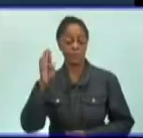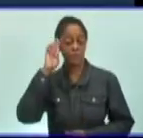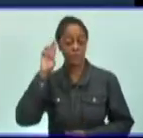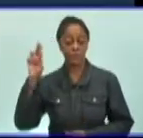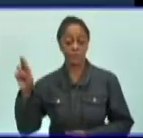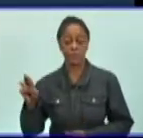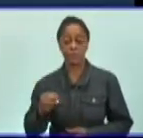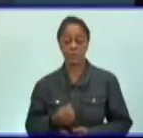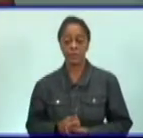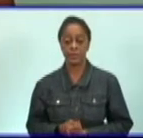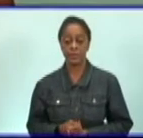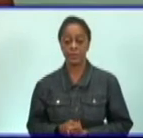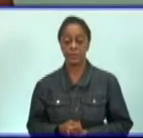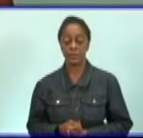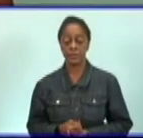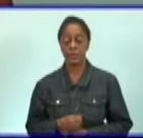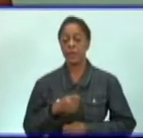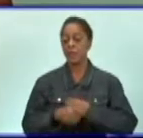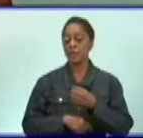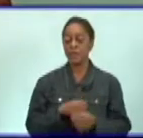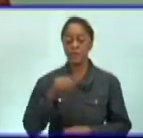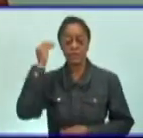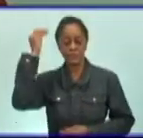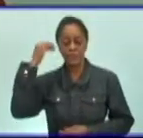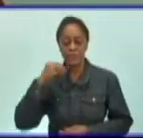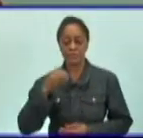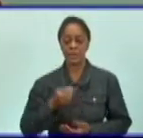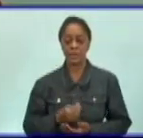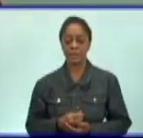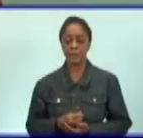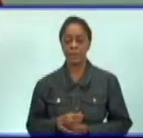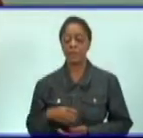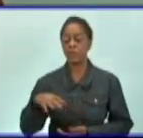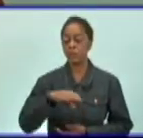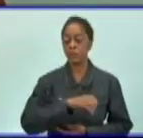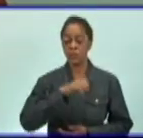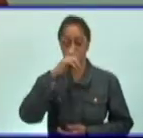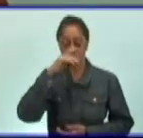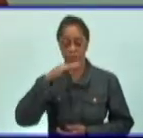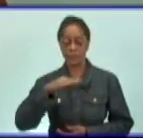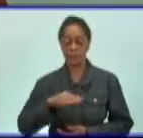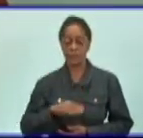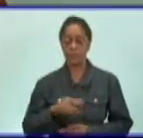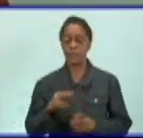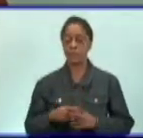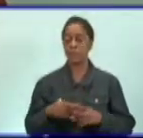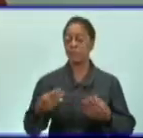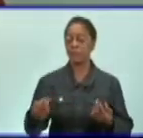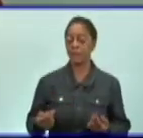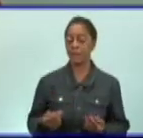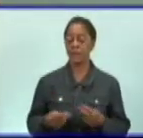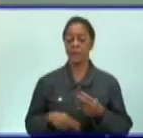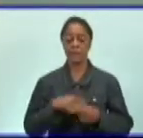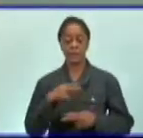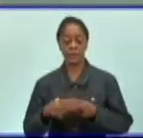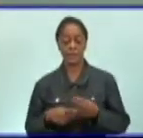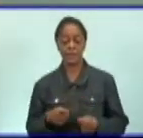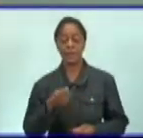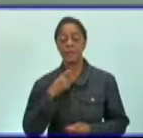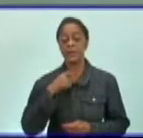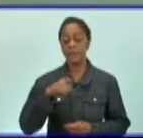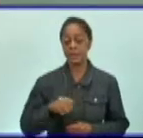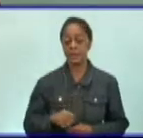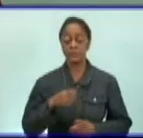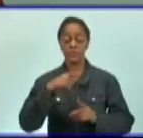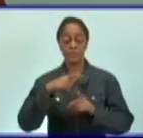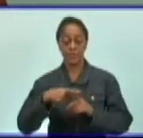recordando que deben dominar todos los niños para poder resolver ejercicios de